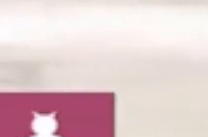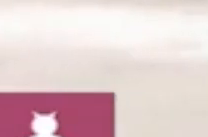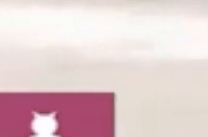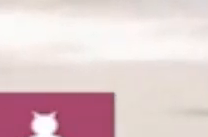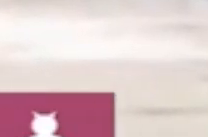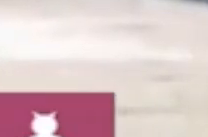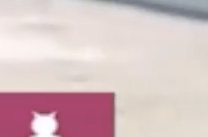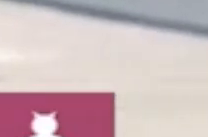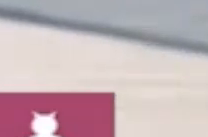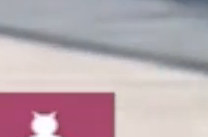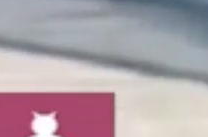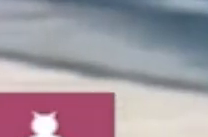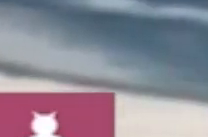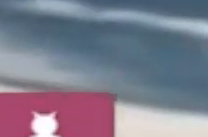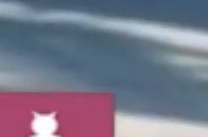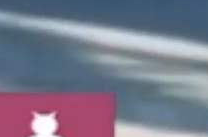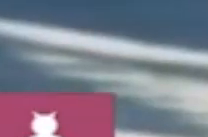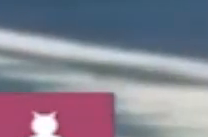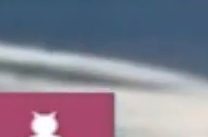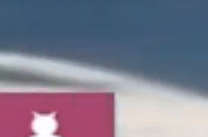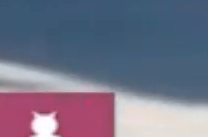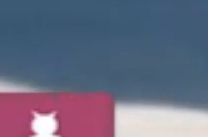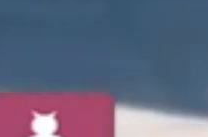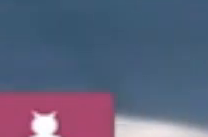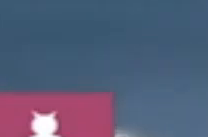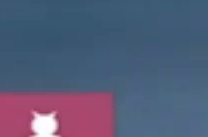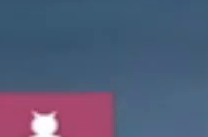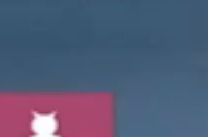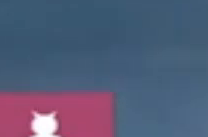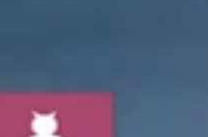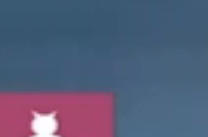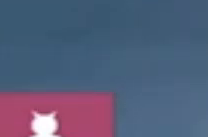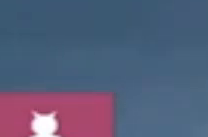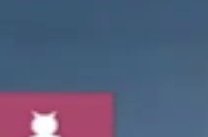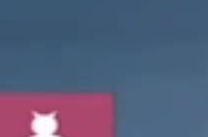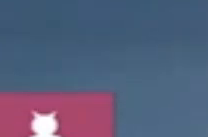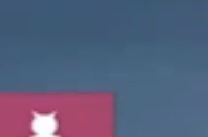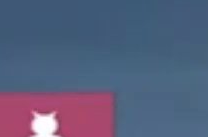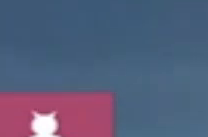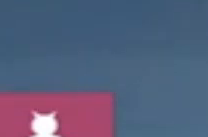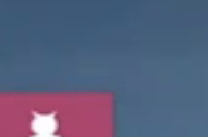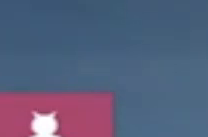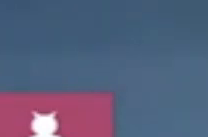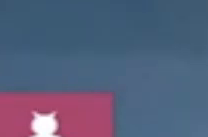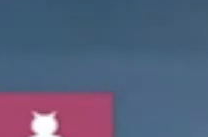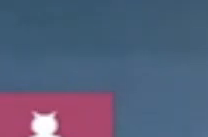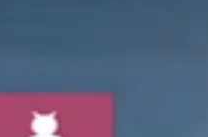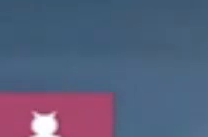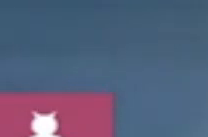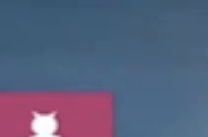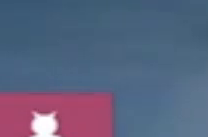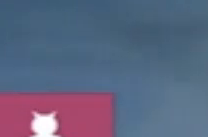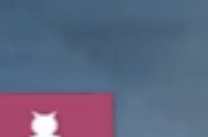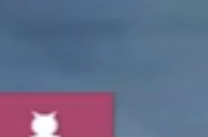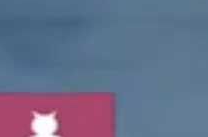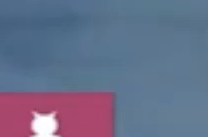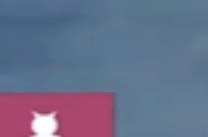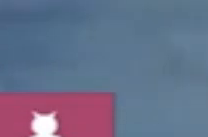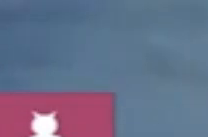al comportamiento de adolfo suárez illana cuando han intervenido los